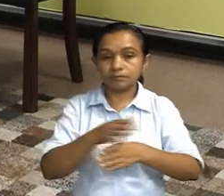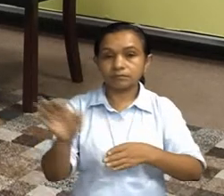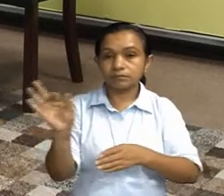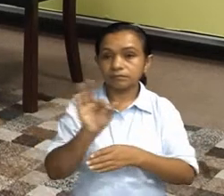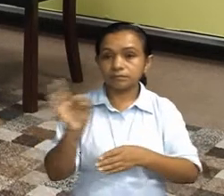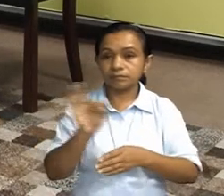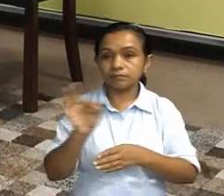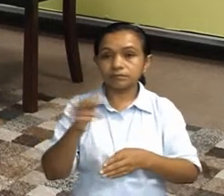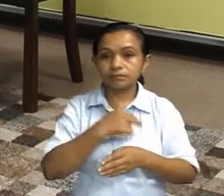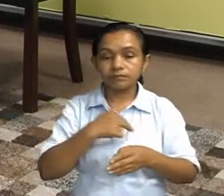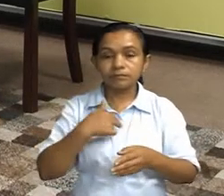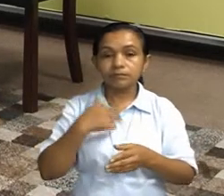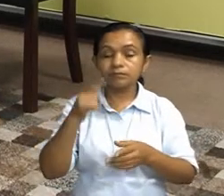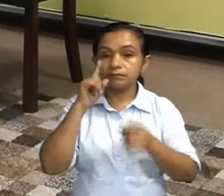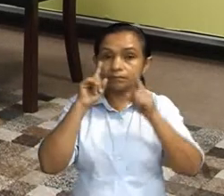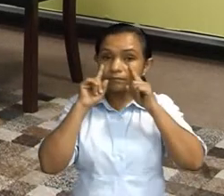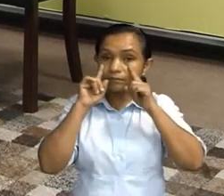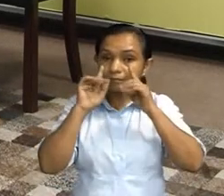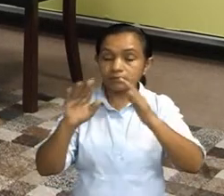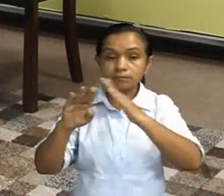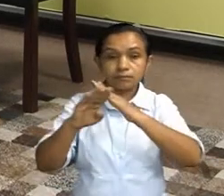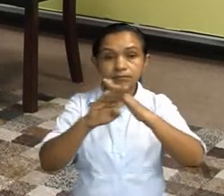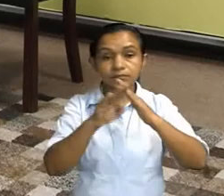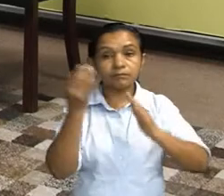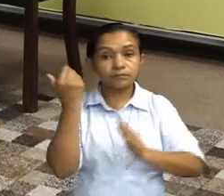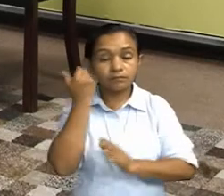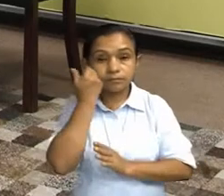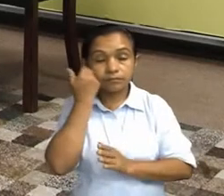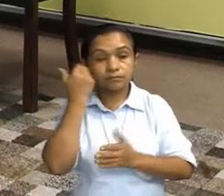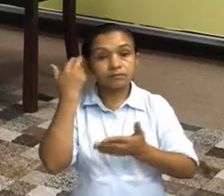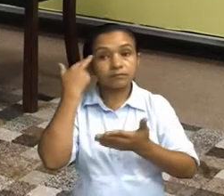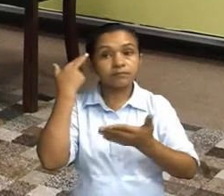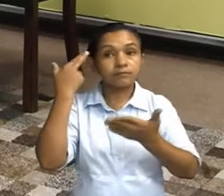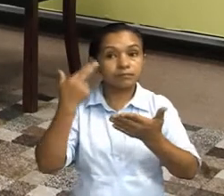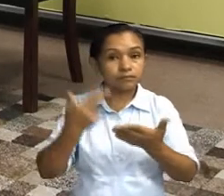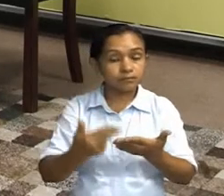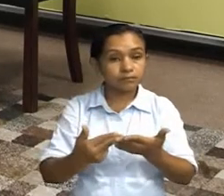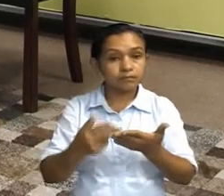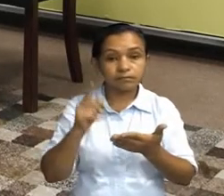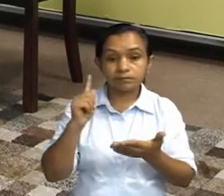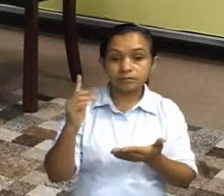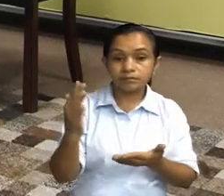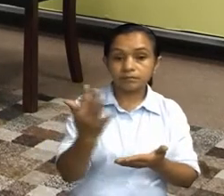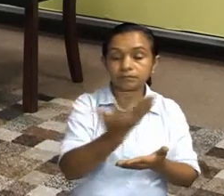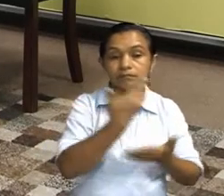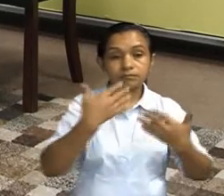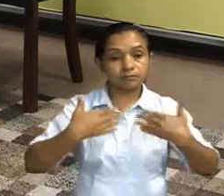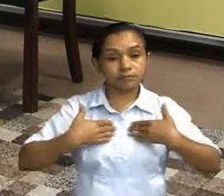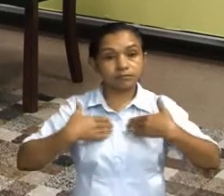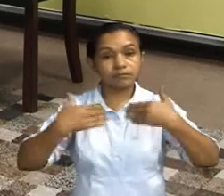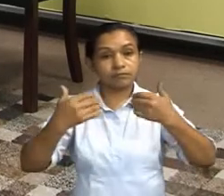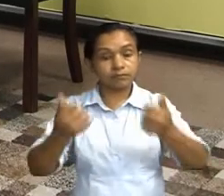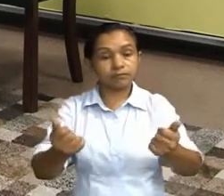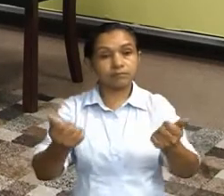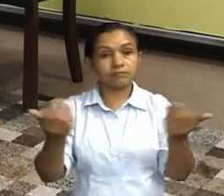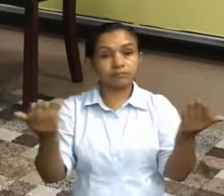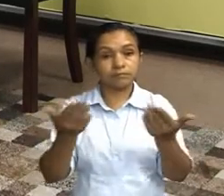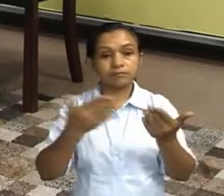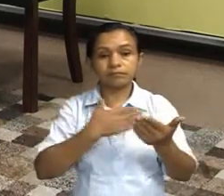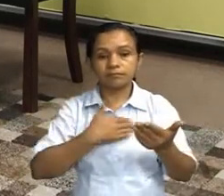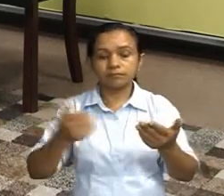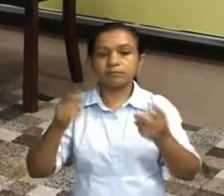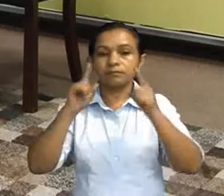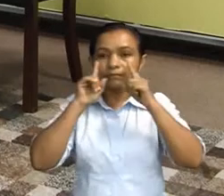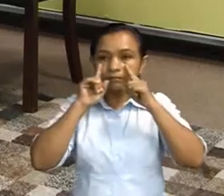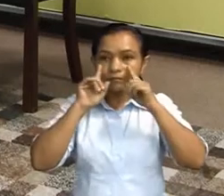formas para hacer prevención de la enfermedad. Recordemos que en todos los ámbitos de la salud siempre lo mejor es